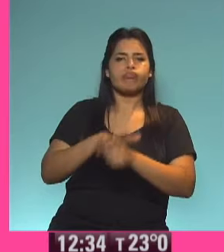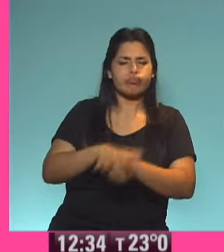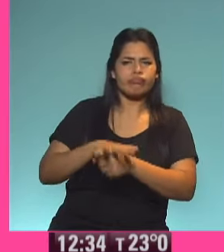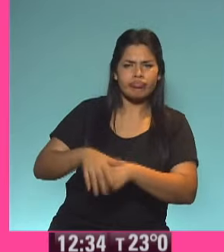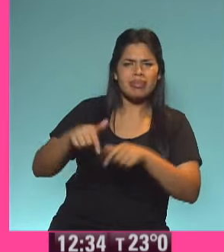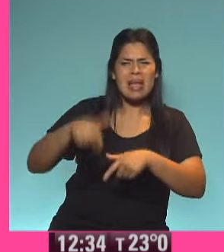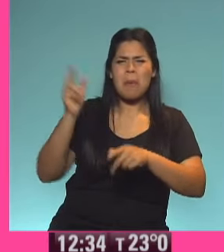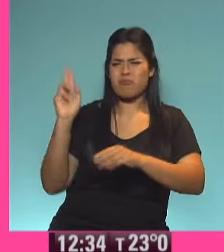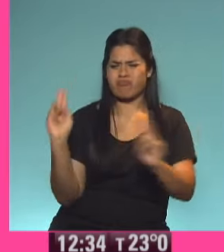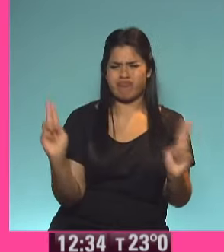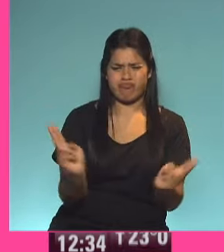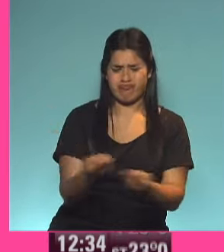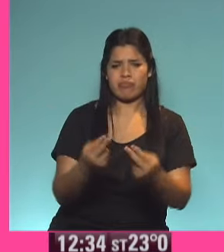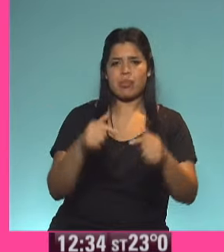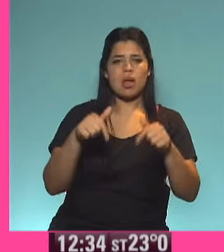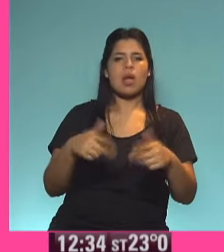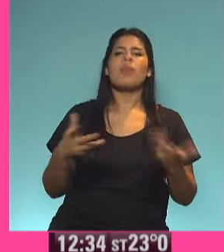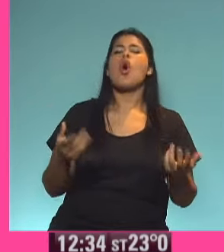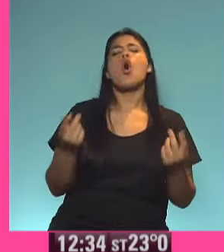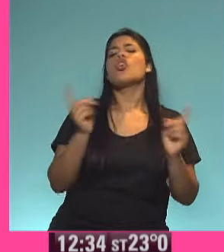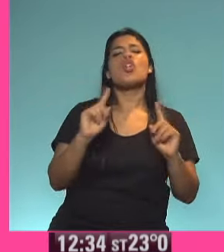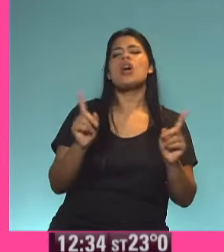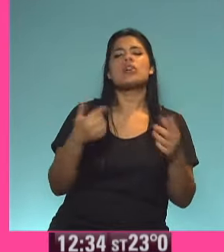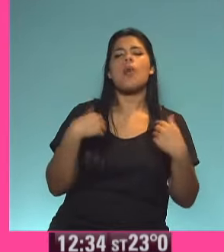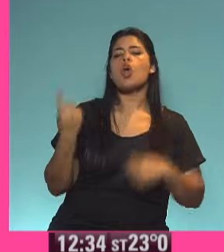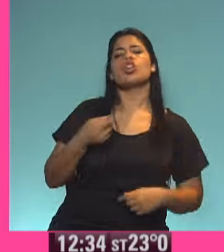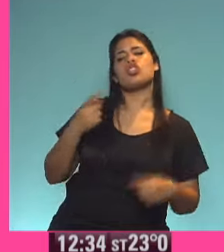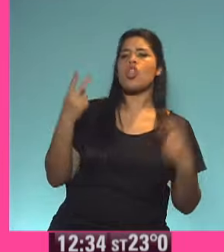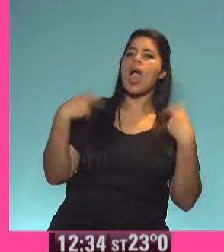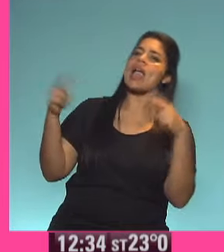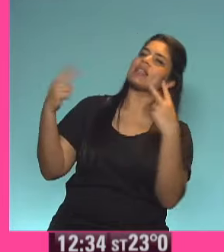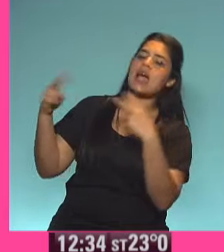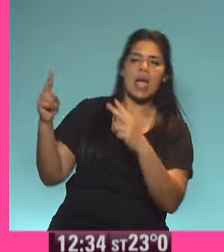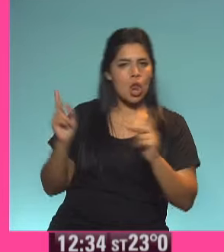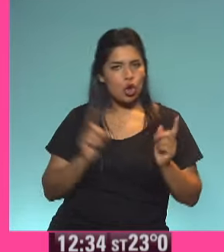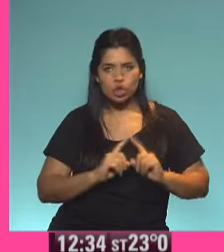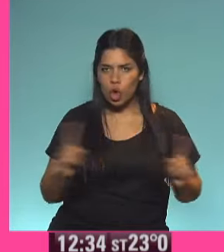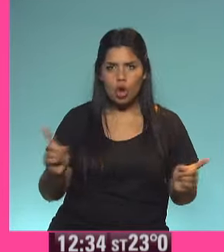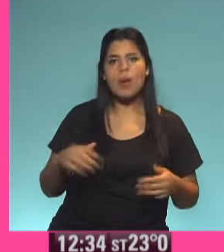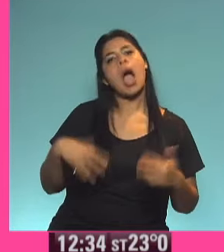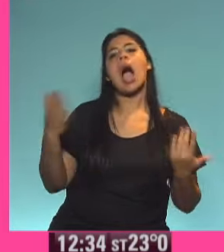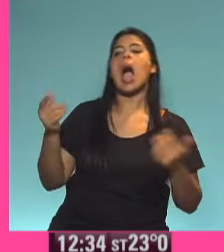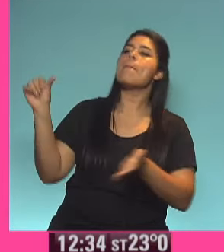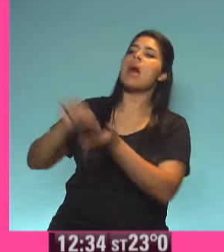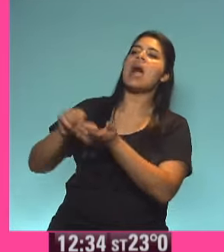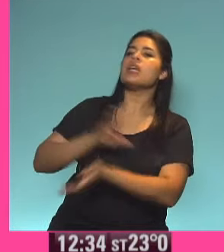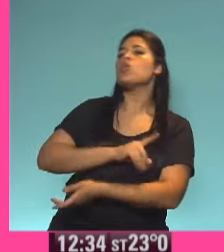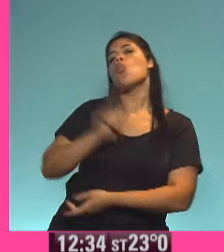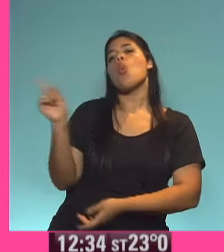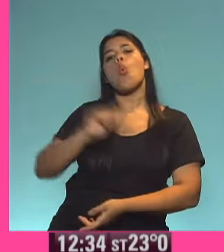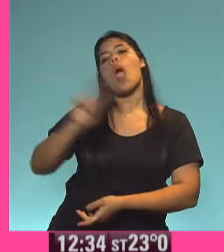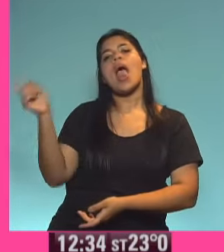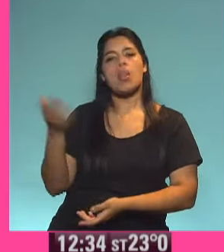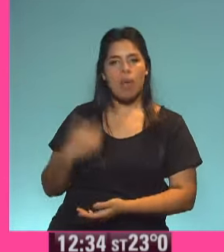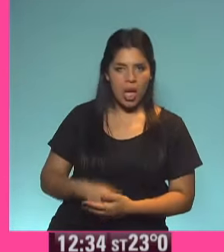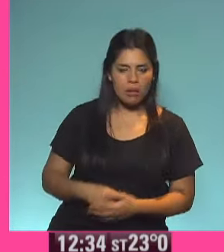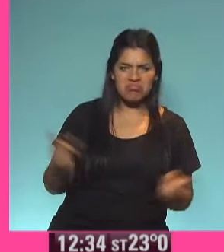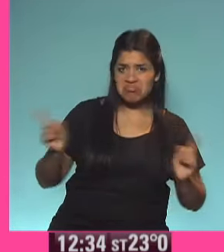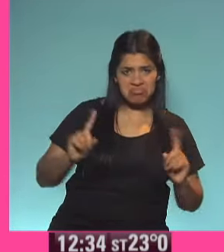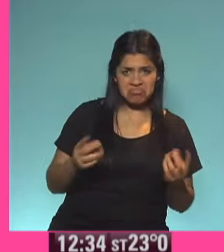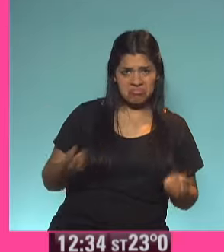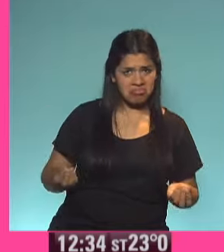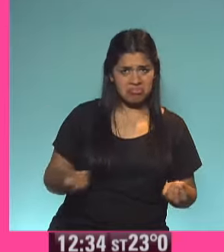terminan extranjerizándonos, terminan siempre mandándonos a nuestros países, prevalecen siempre lo que es el racismo